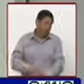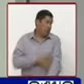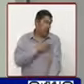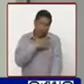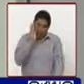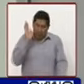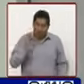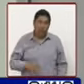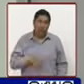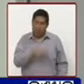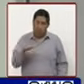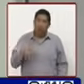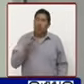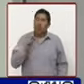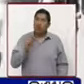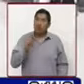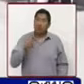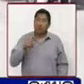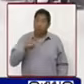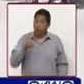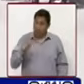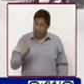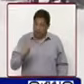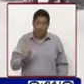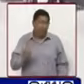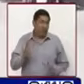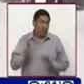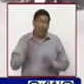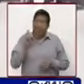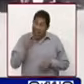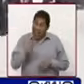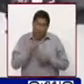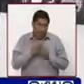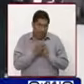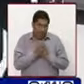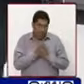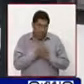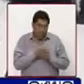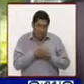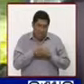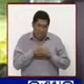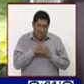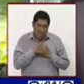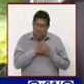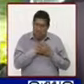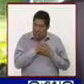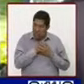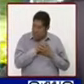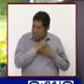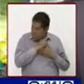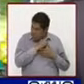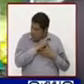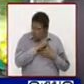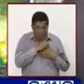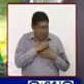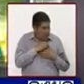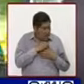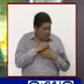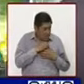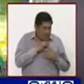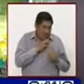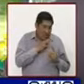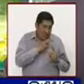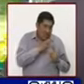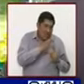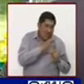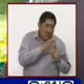Cochabamba, ¿no?, a realizar compras. Y es en ese momento donde el tío aprovechaba para realizar